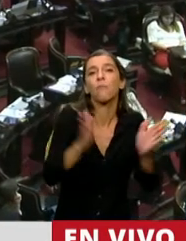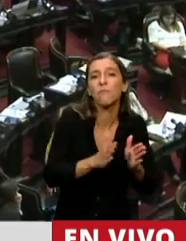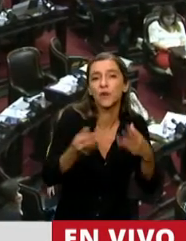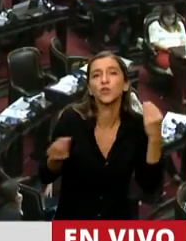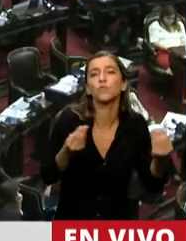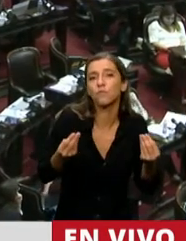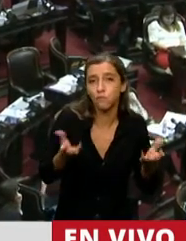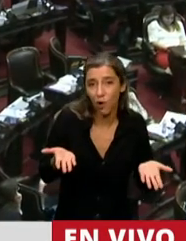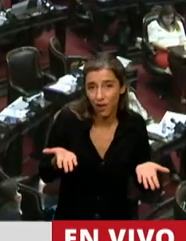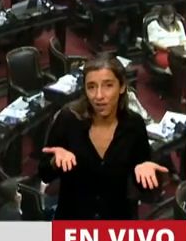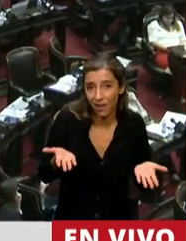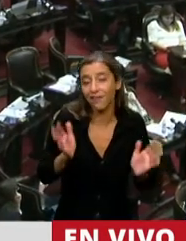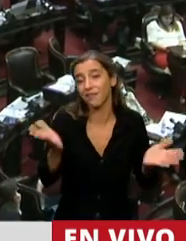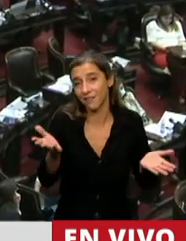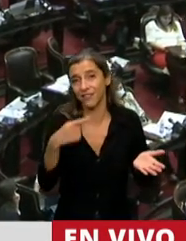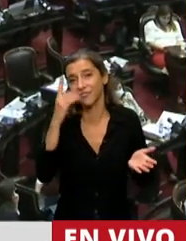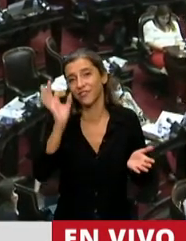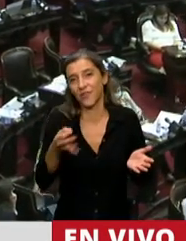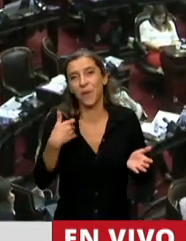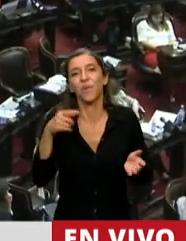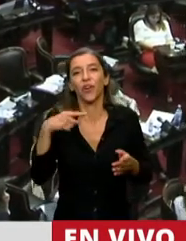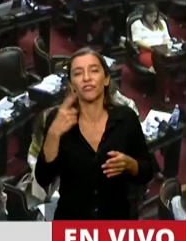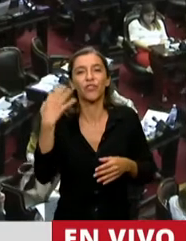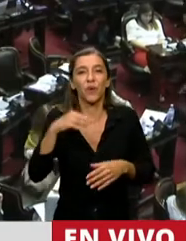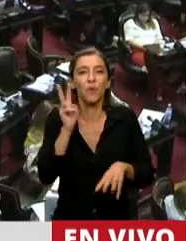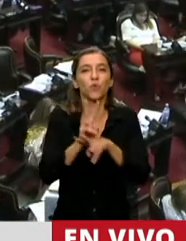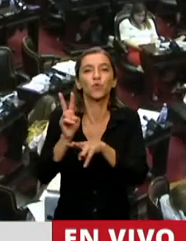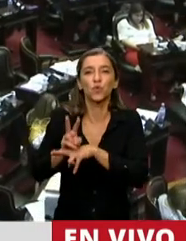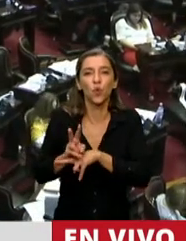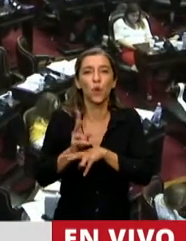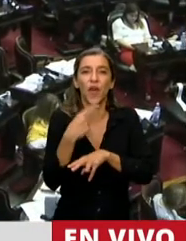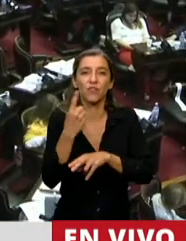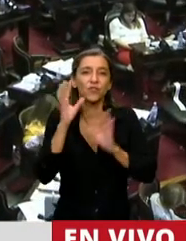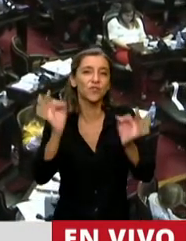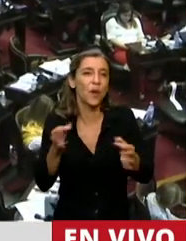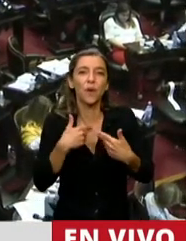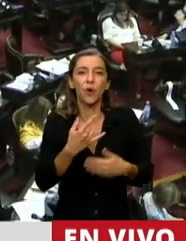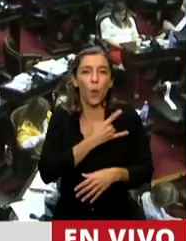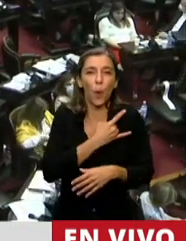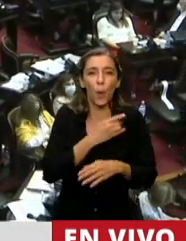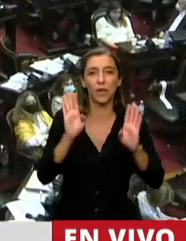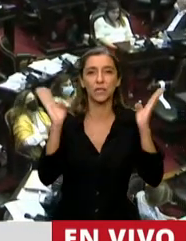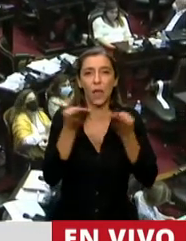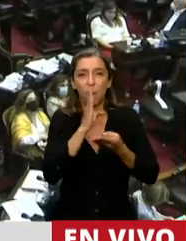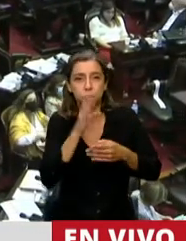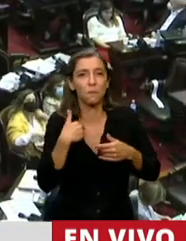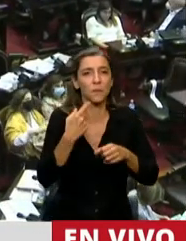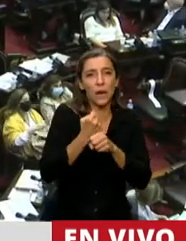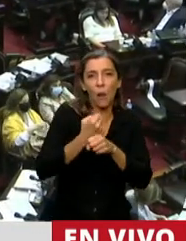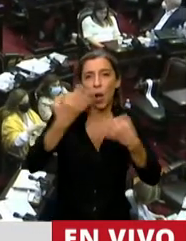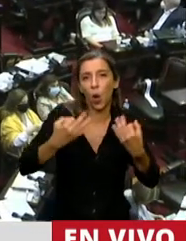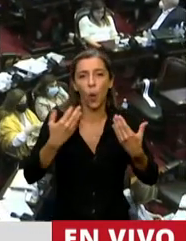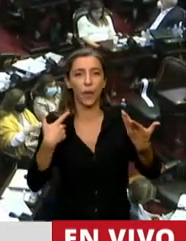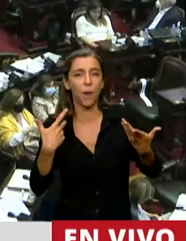del cuidado, es cómo y dónde trabajamos. Universidades cerradas, no trabajamos bien. Entonces, sin